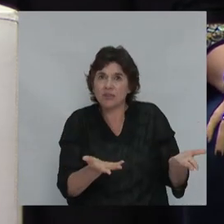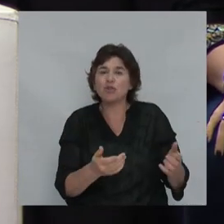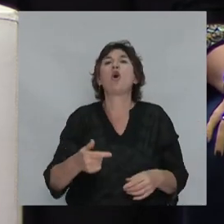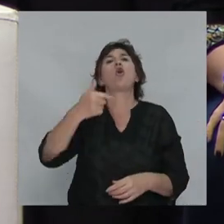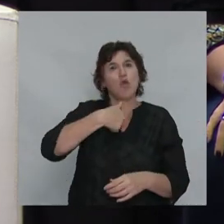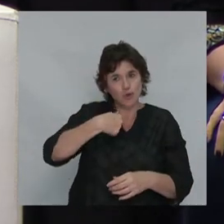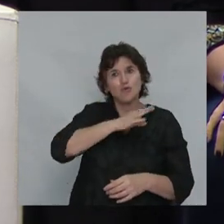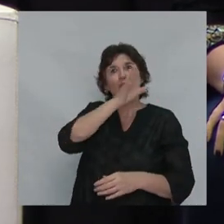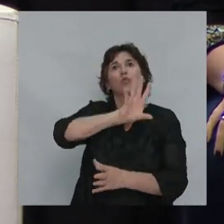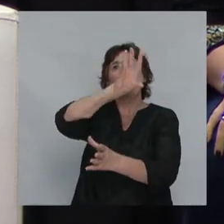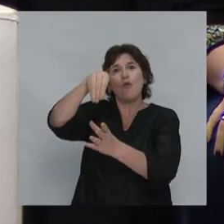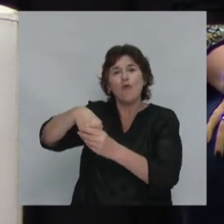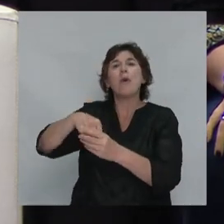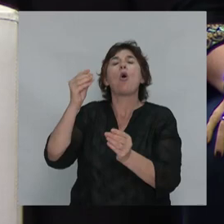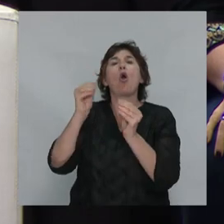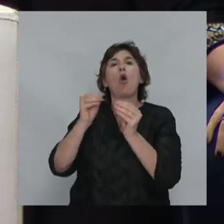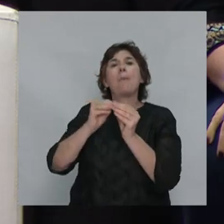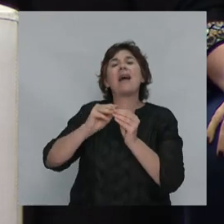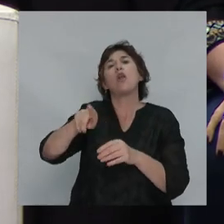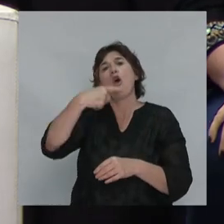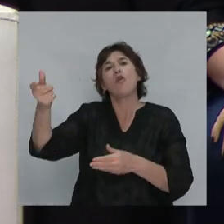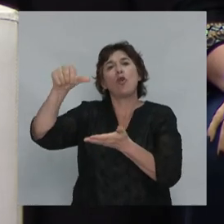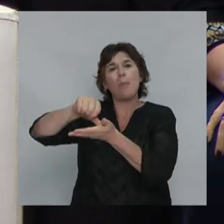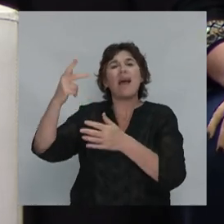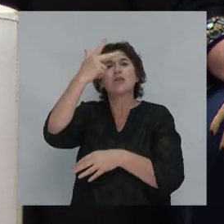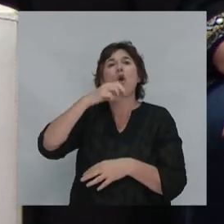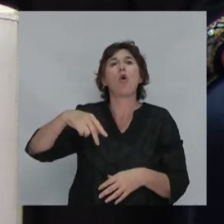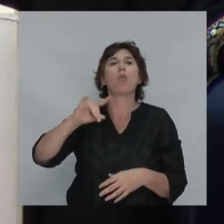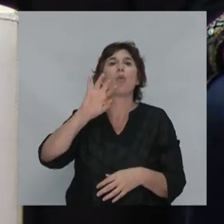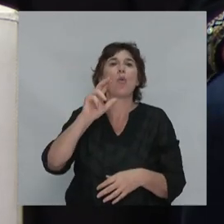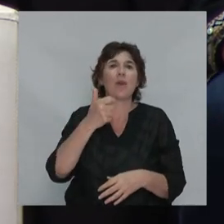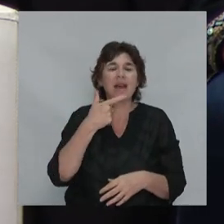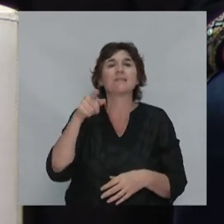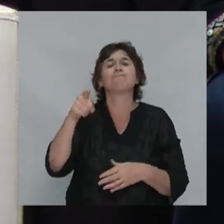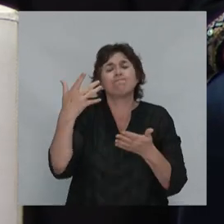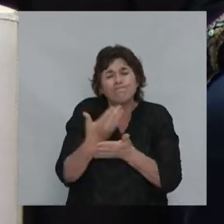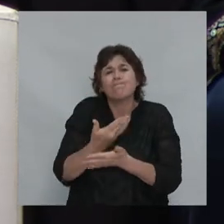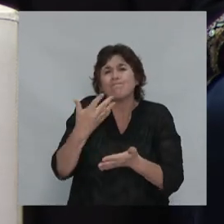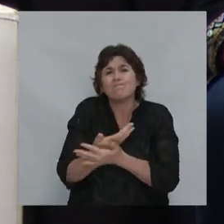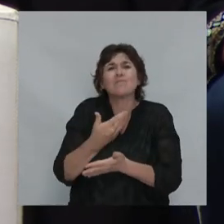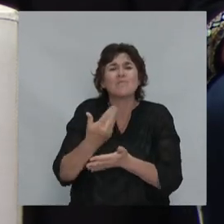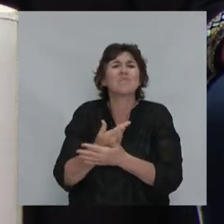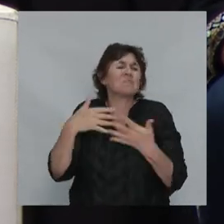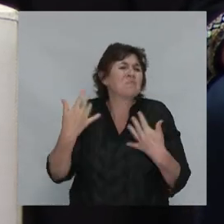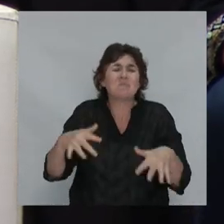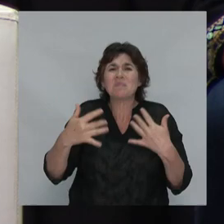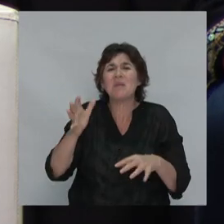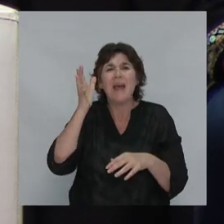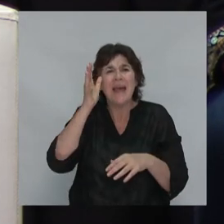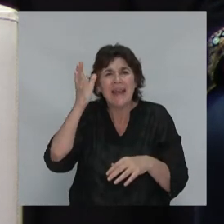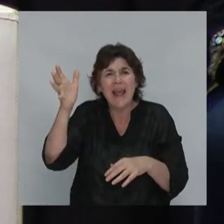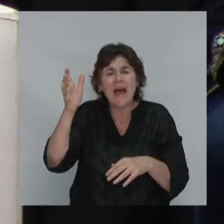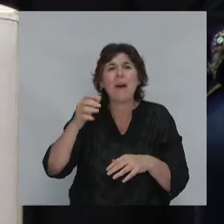con los compañeros de Honduras que están sufriendo una situación gravísima de